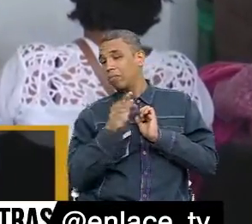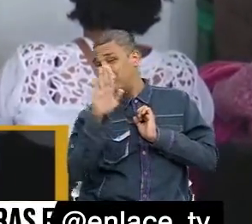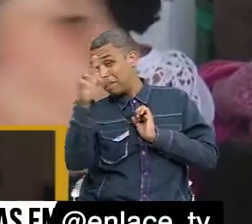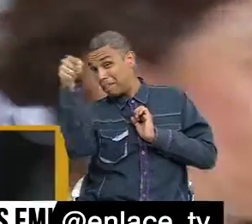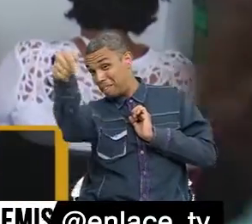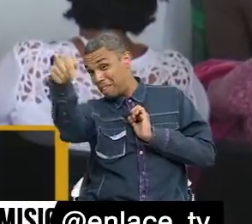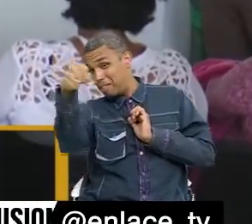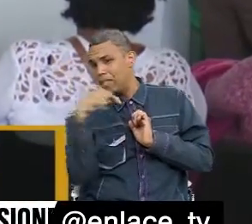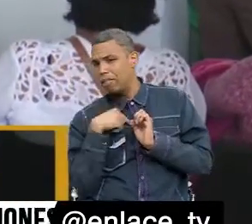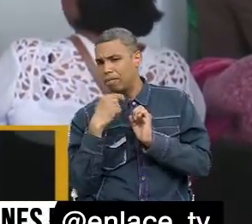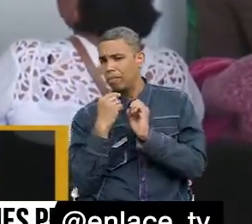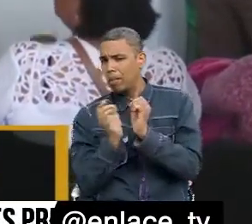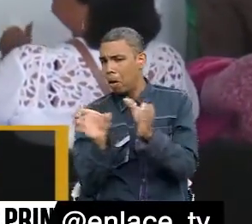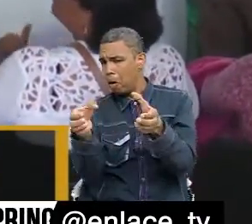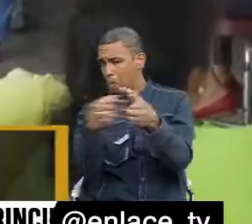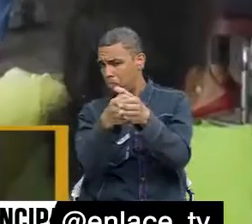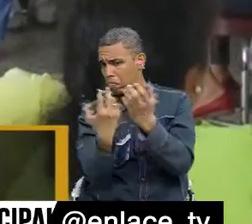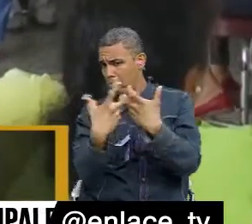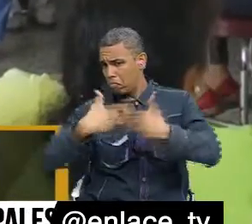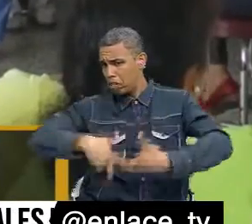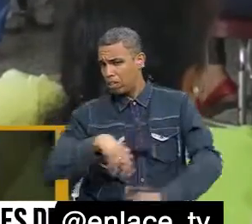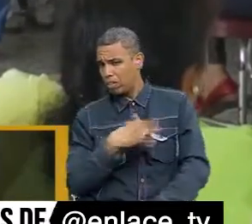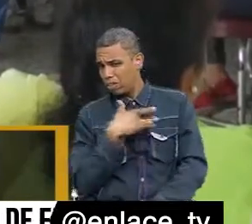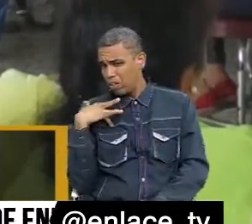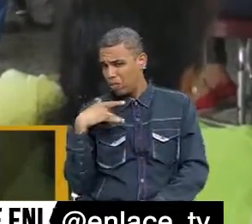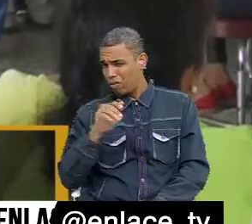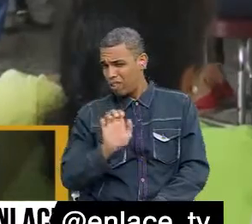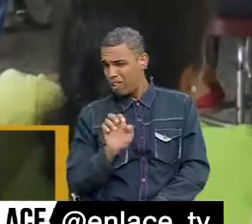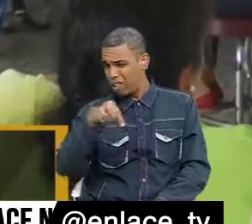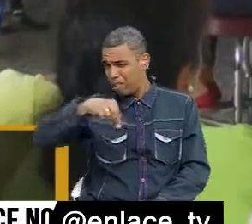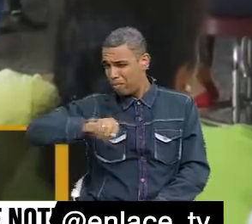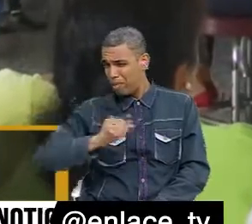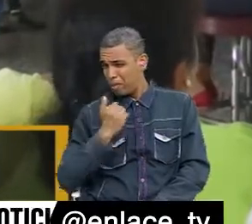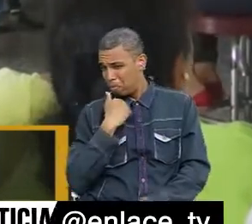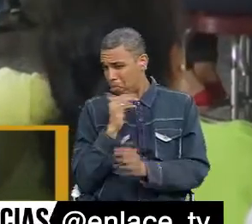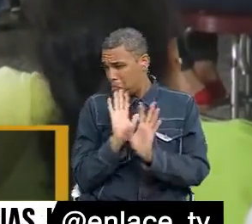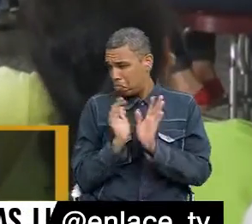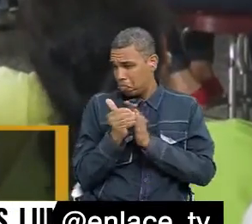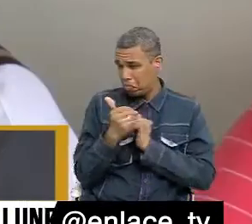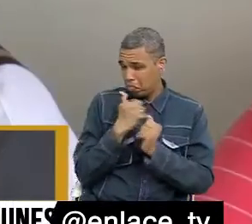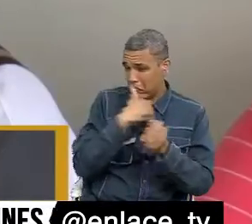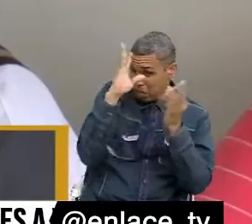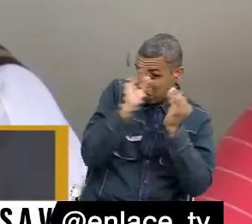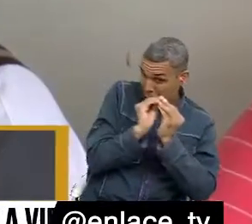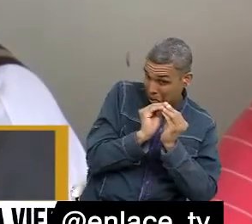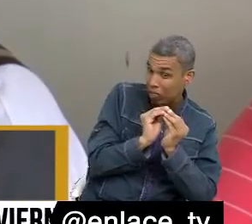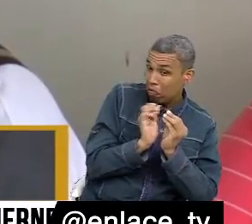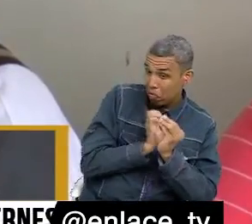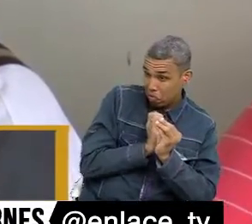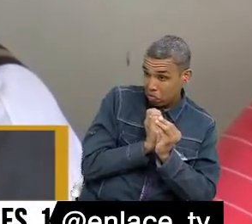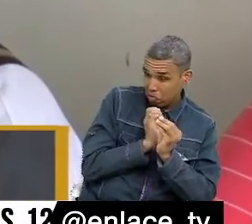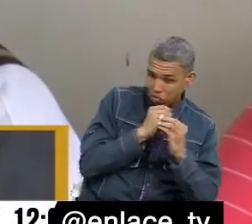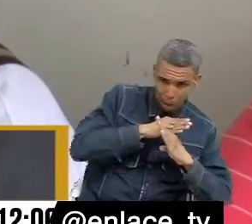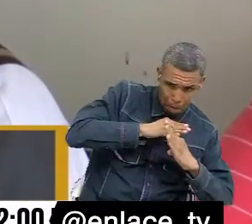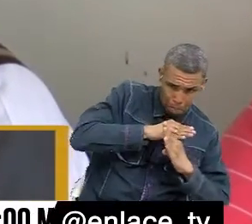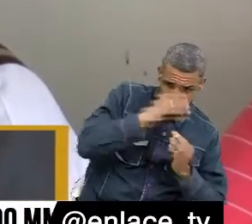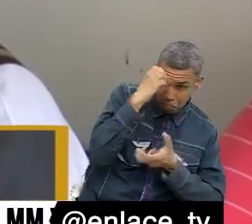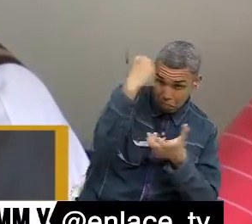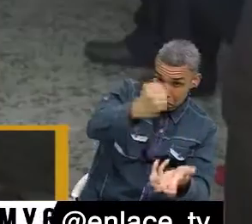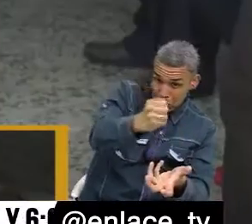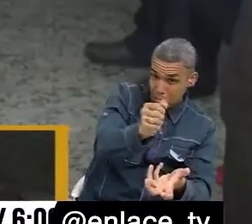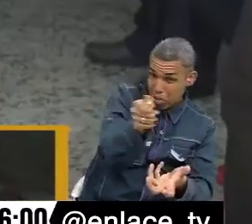tratamientos especializados, y nosotros pues hemos luchado, hemos librado grandes batallas para estar excepto de la ley 100, para que hoy en día